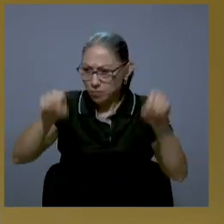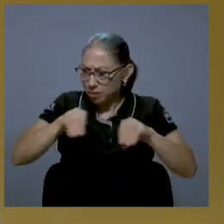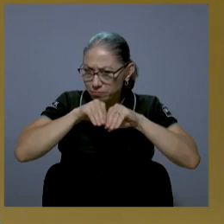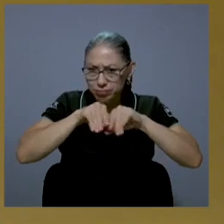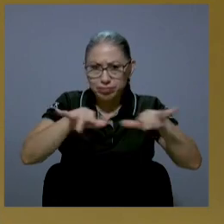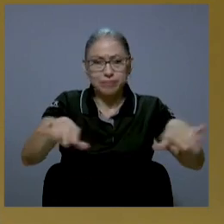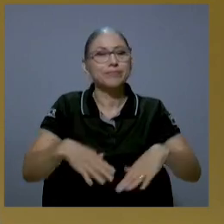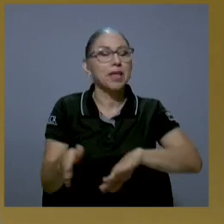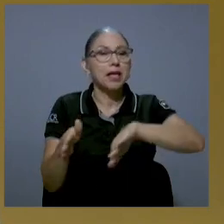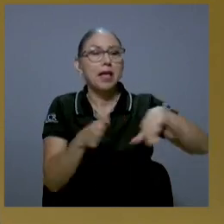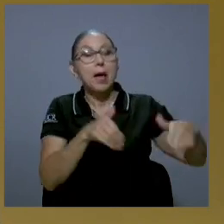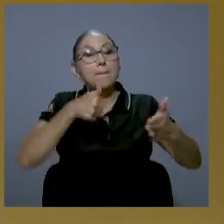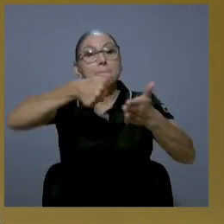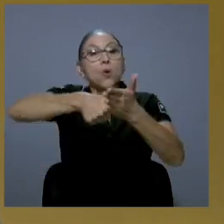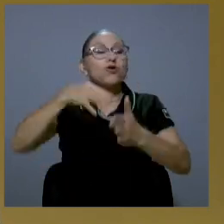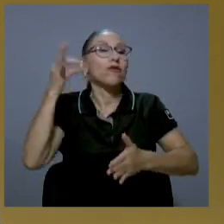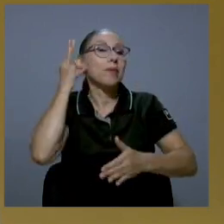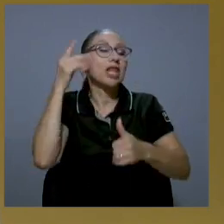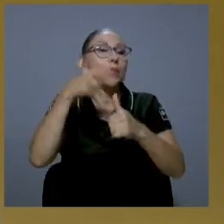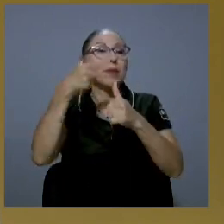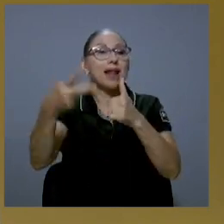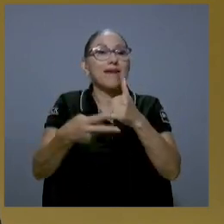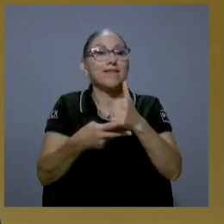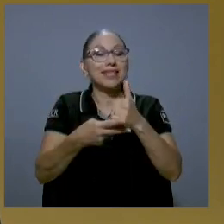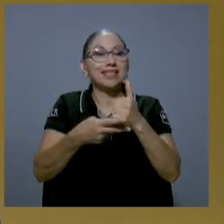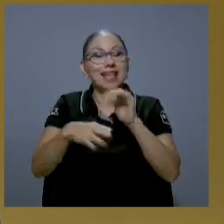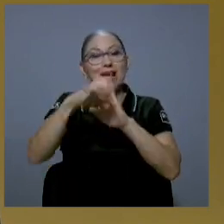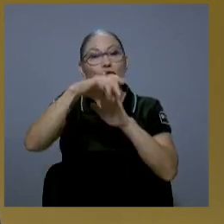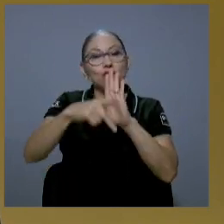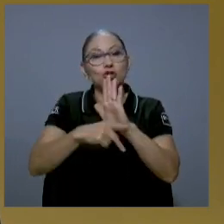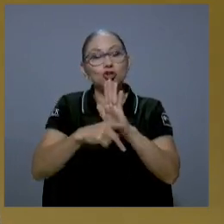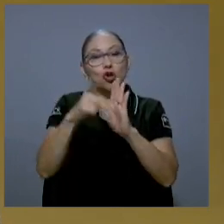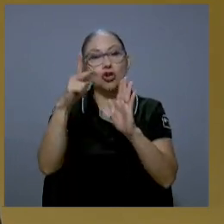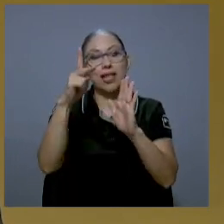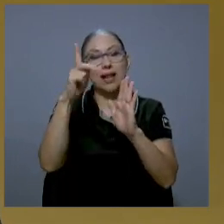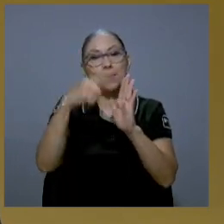en la Constitución del 49 y constituye obviamente un